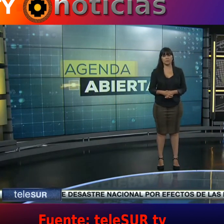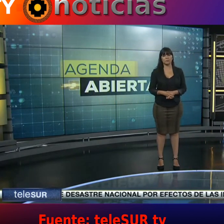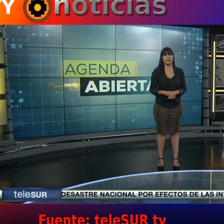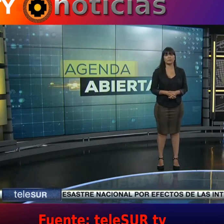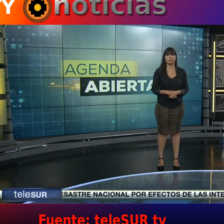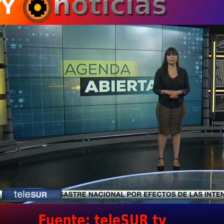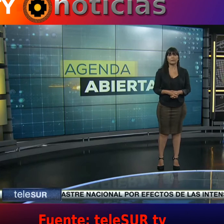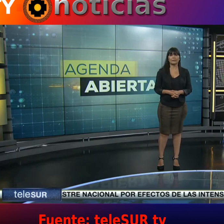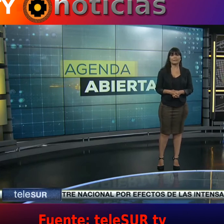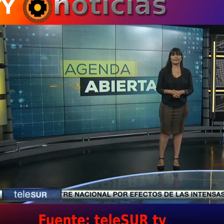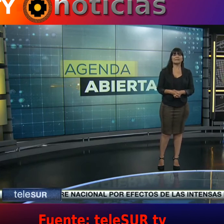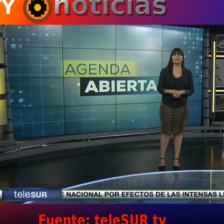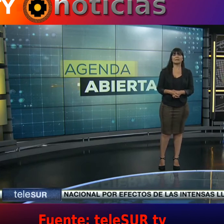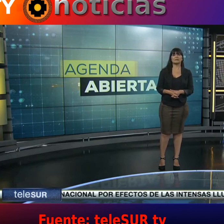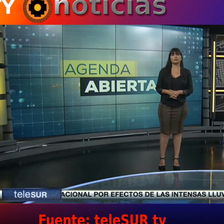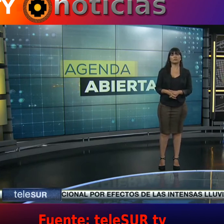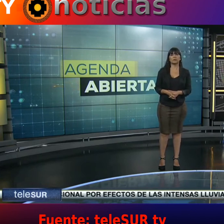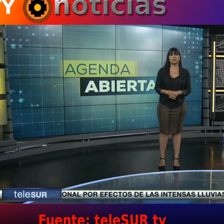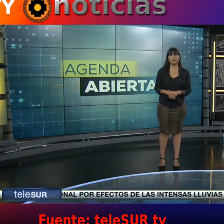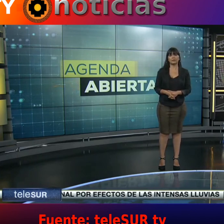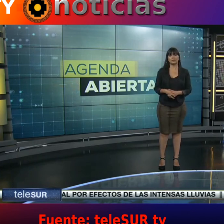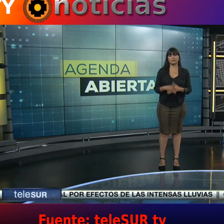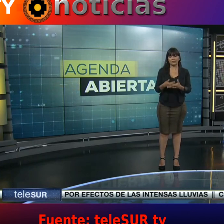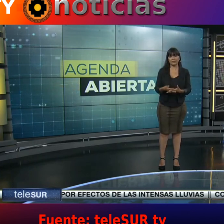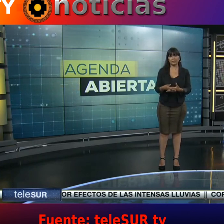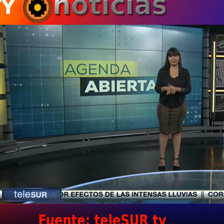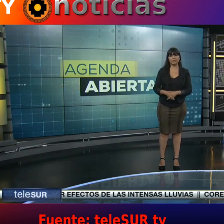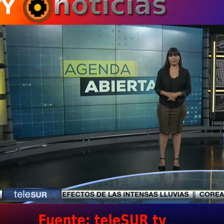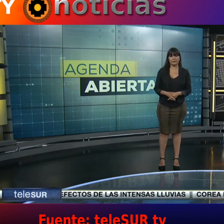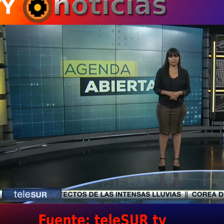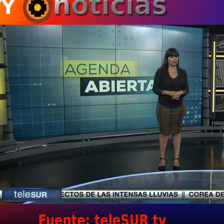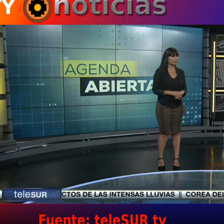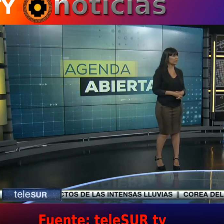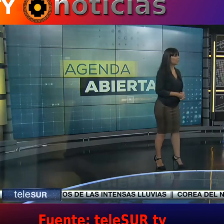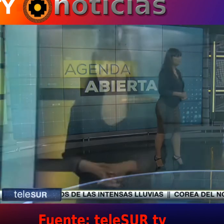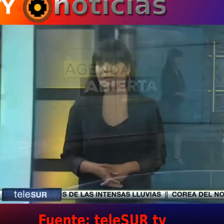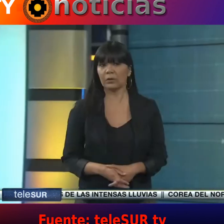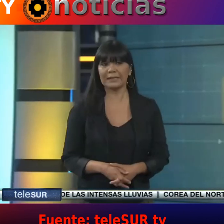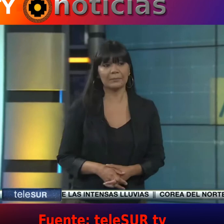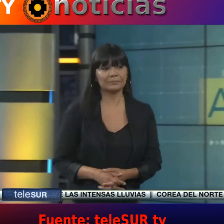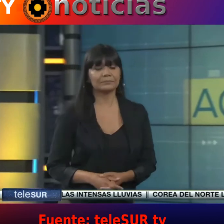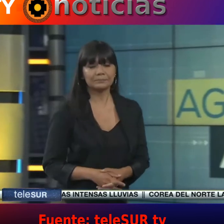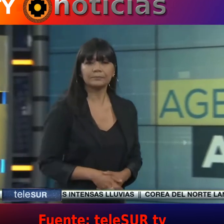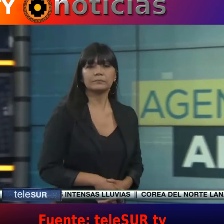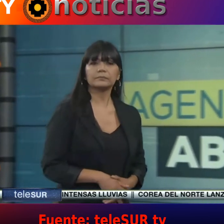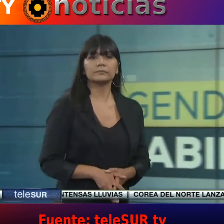Guerrero nos espera, rector del ISA, el Instituto Superior de Artes. También es periodista y escritor. Bienvenido, buen